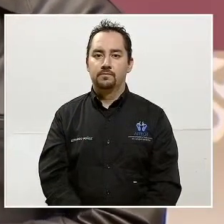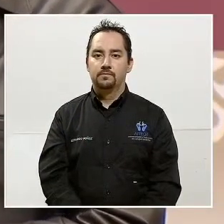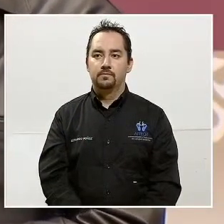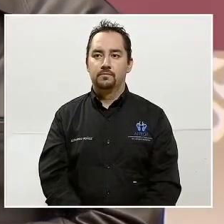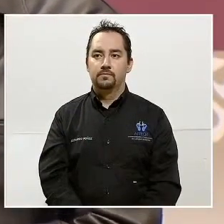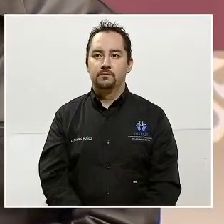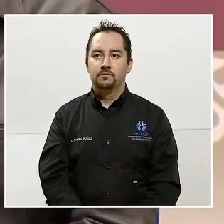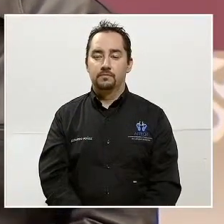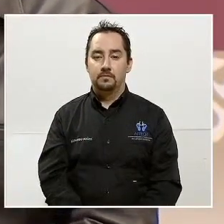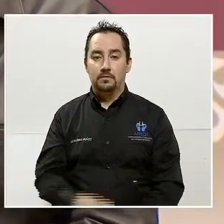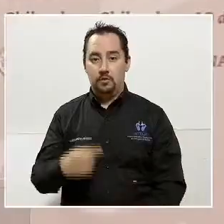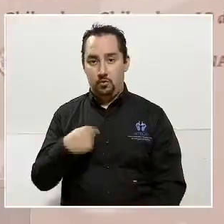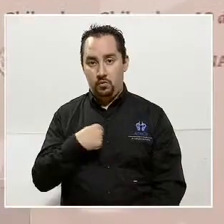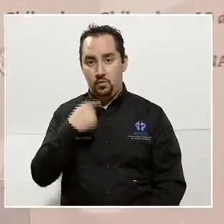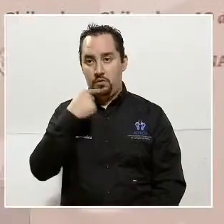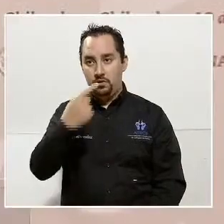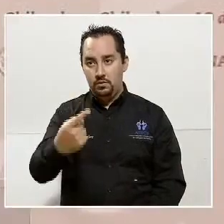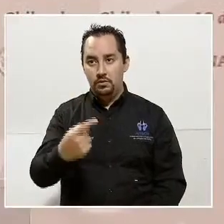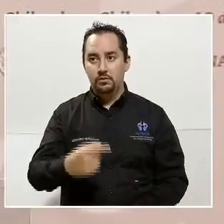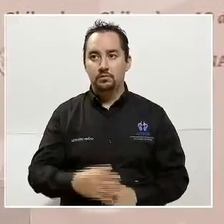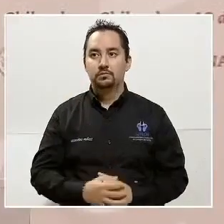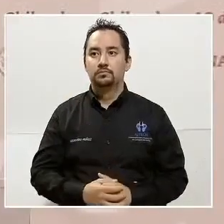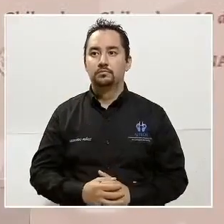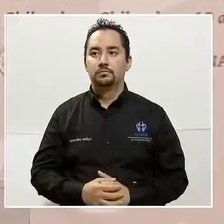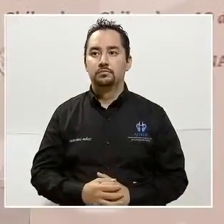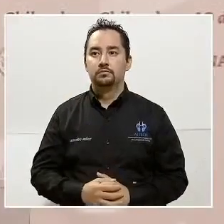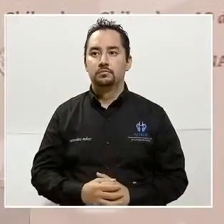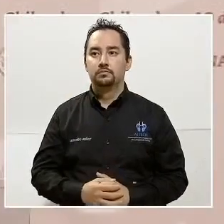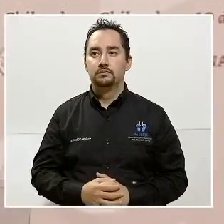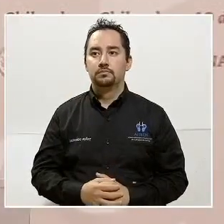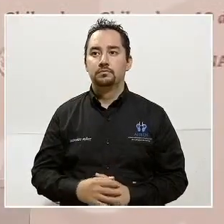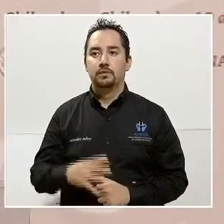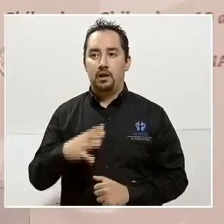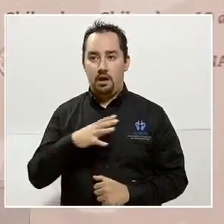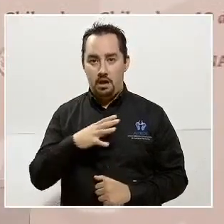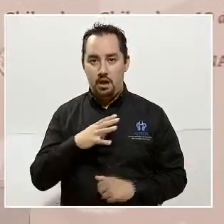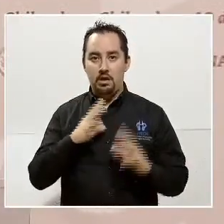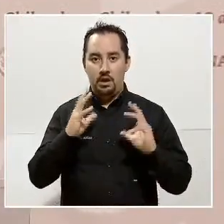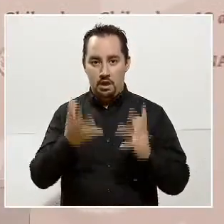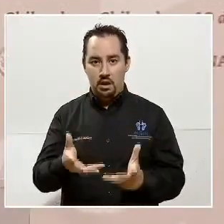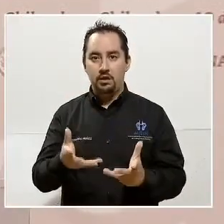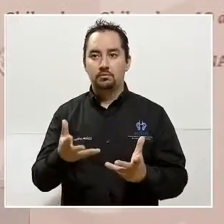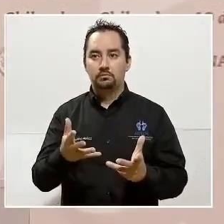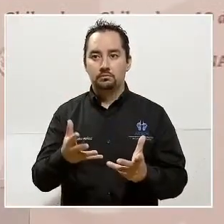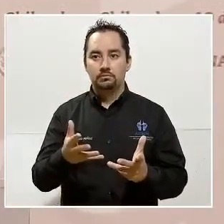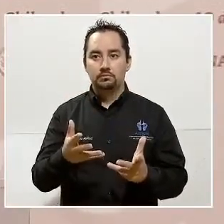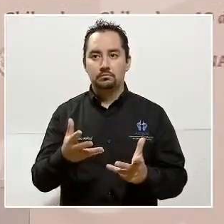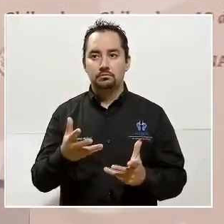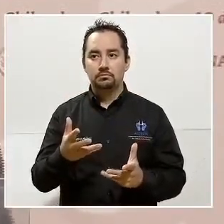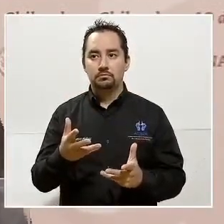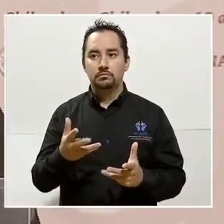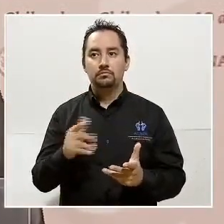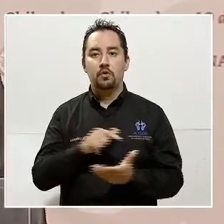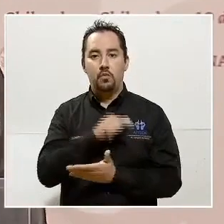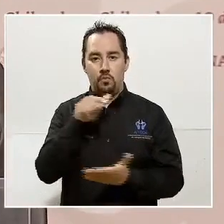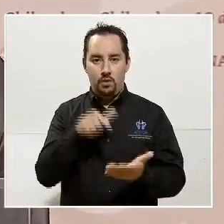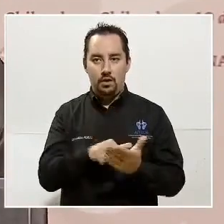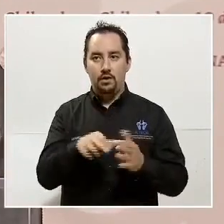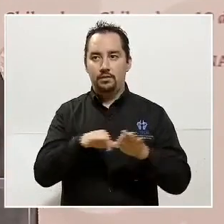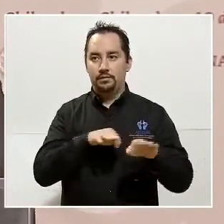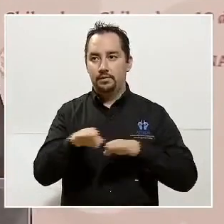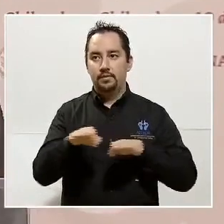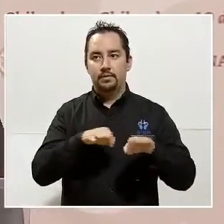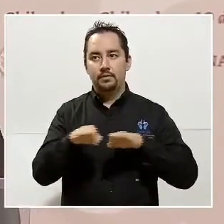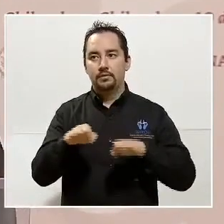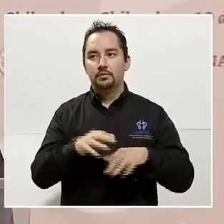Aquí adelanto que ya le autorizamos unas plazas.